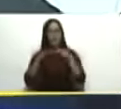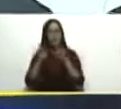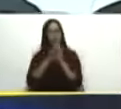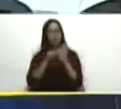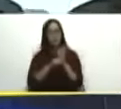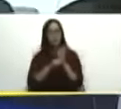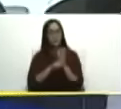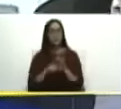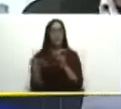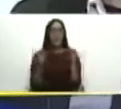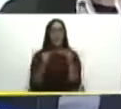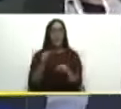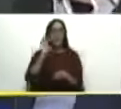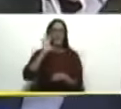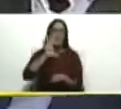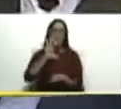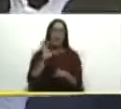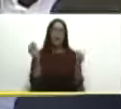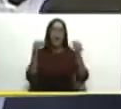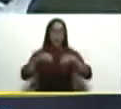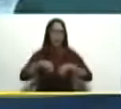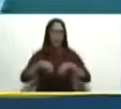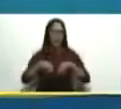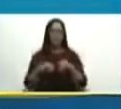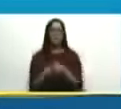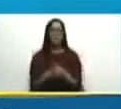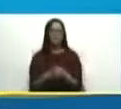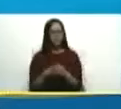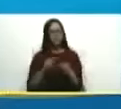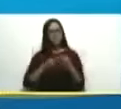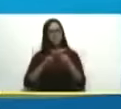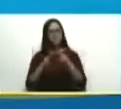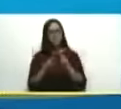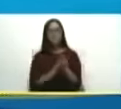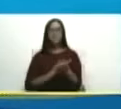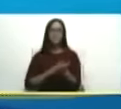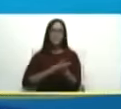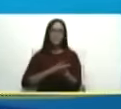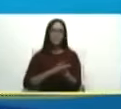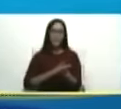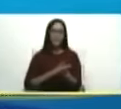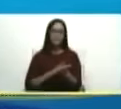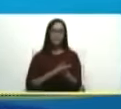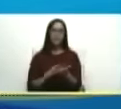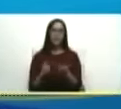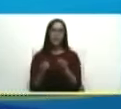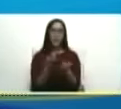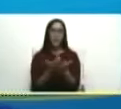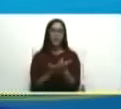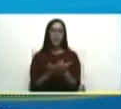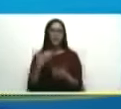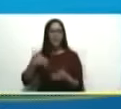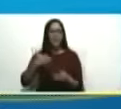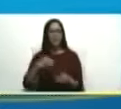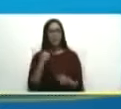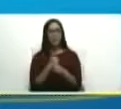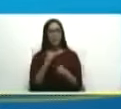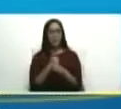los 5 consensos. Ir en paz a la recuperación económica, a la recuperación de los derechos laborales, sociales,